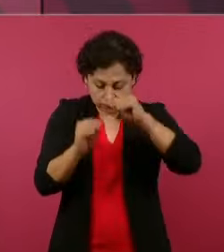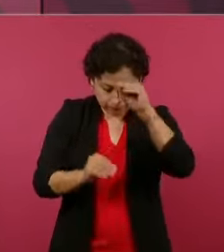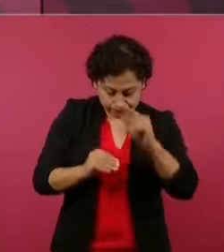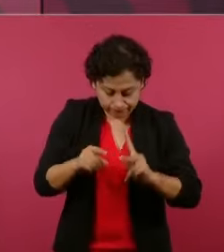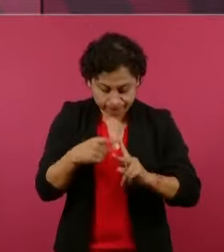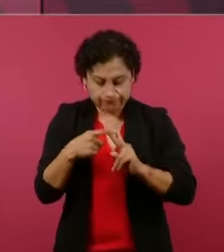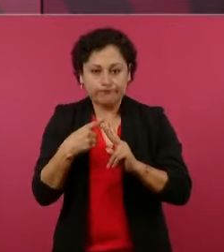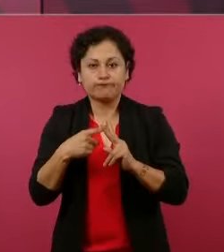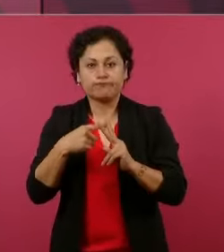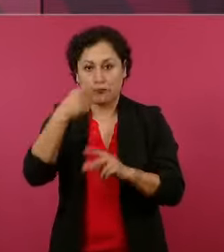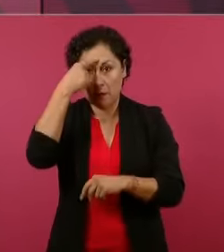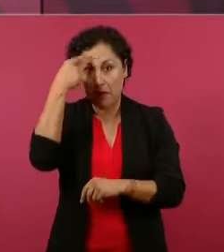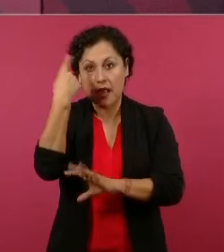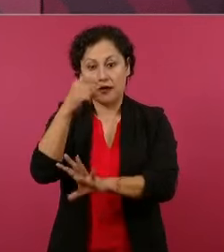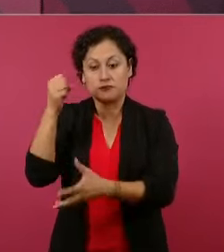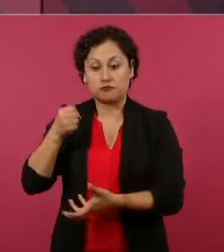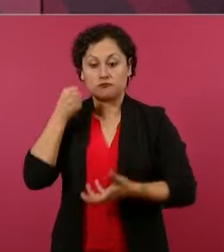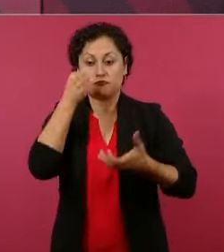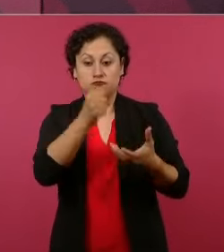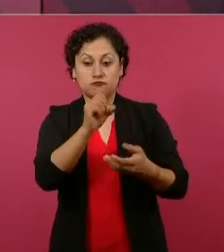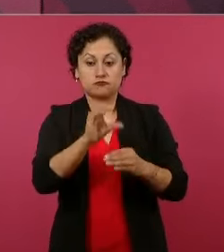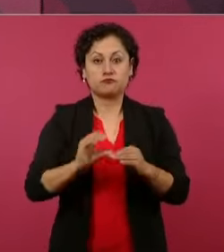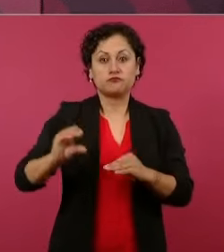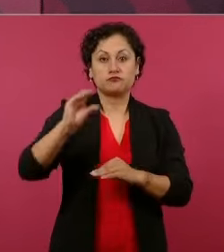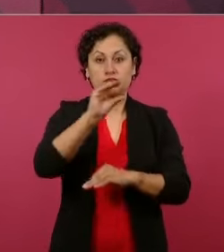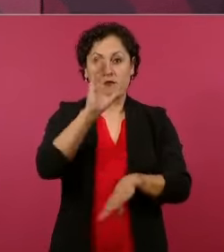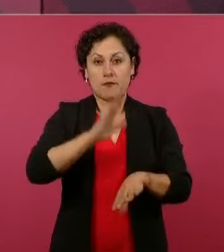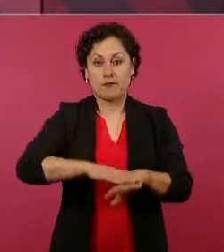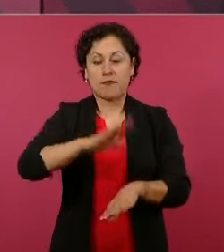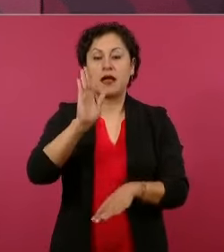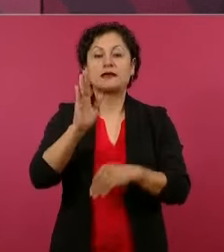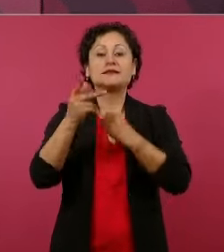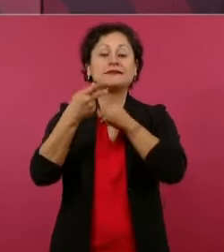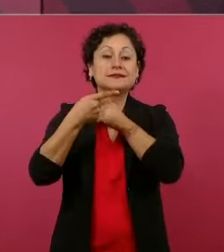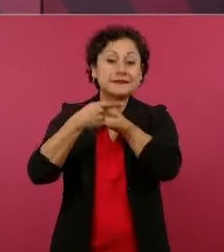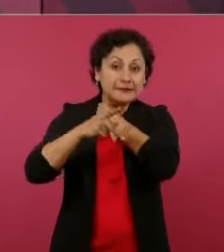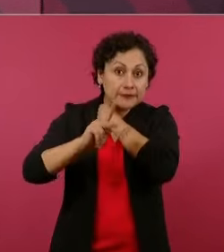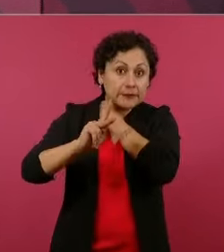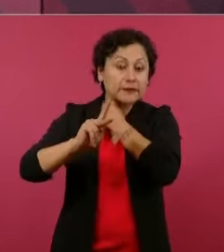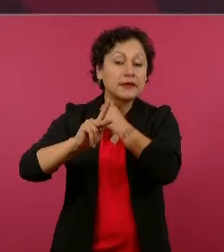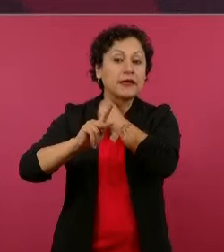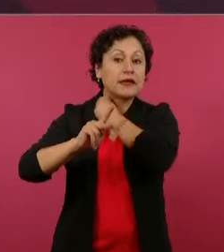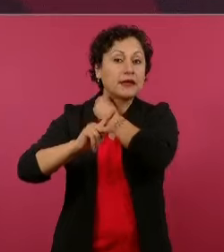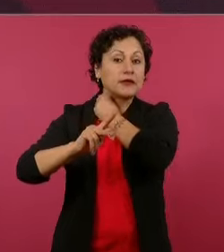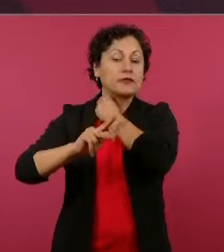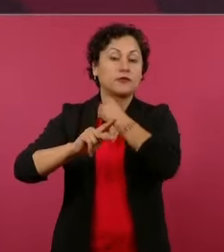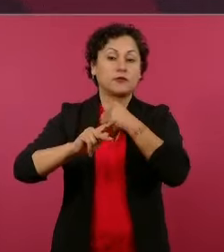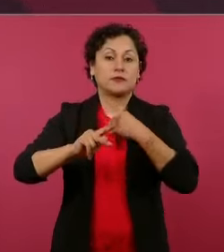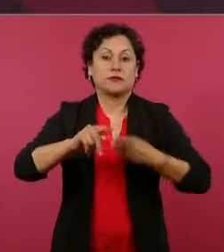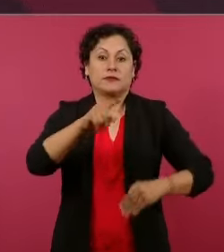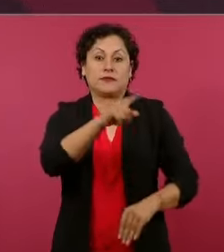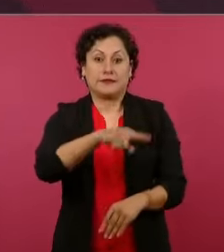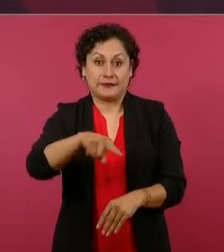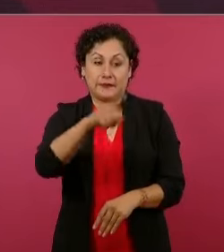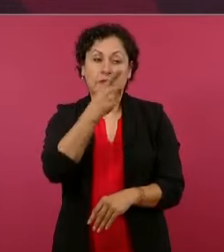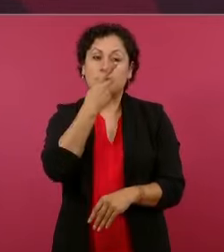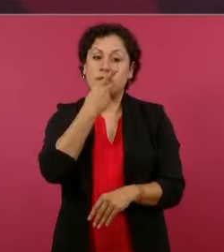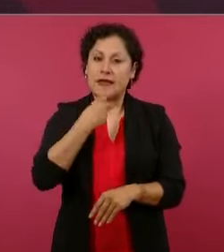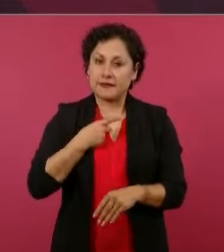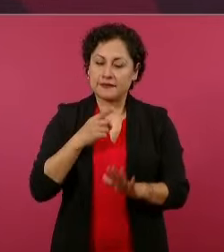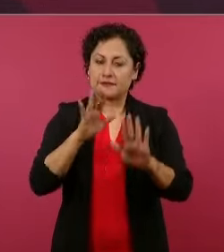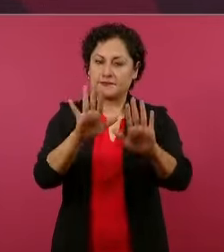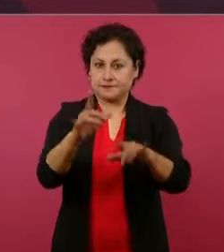que también este me dijeron lo siguiente Ya ven